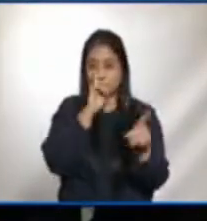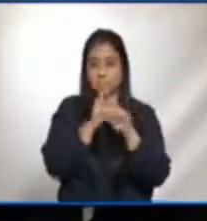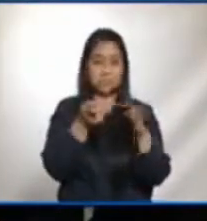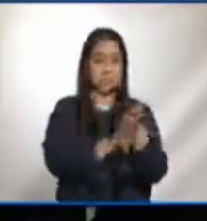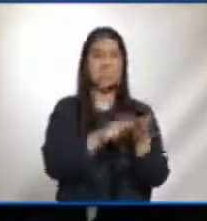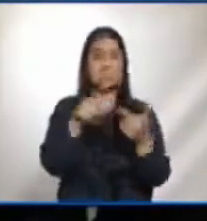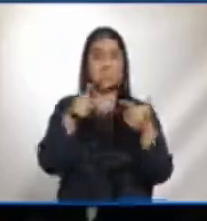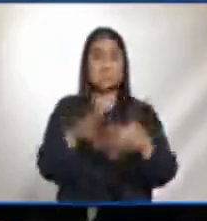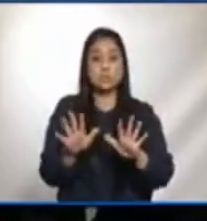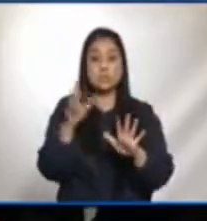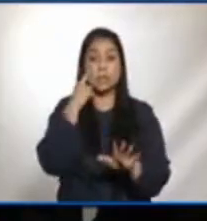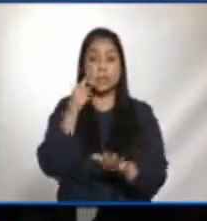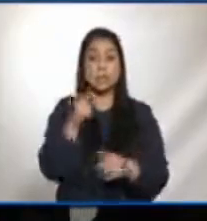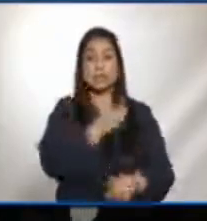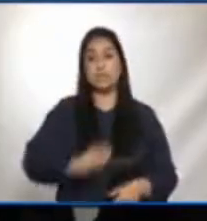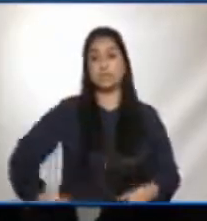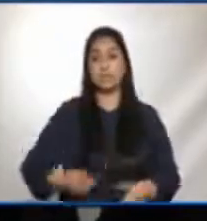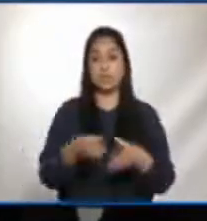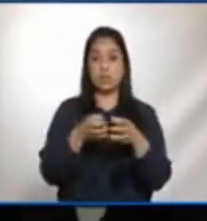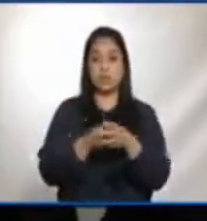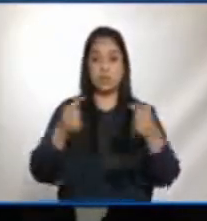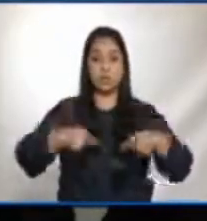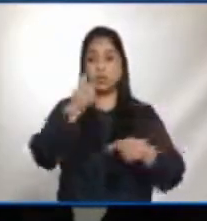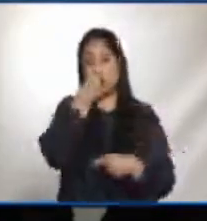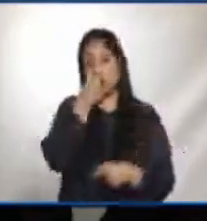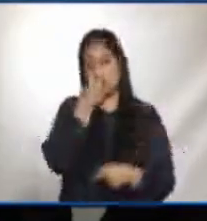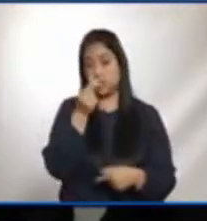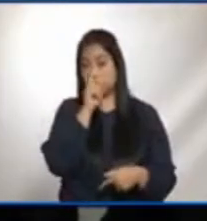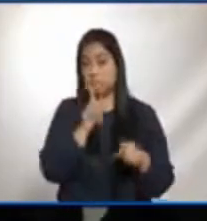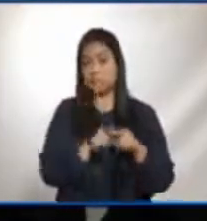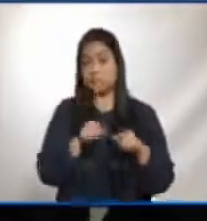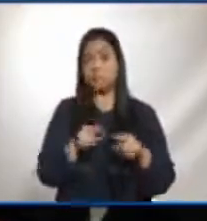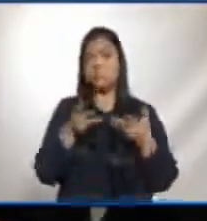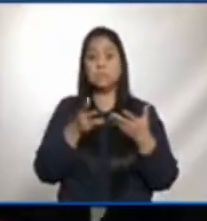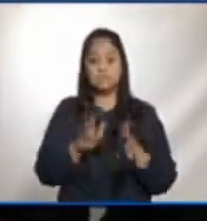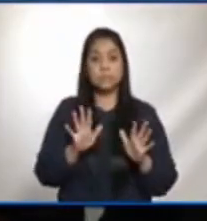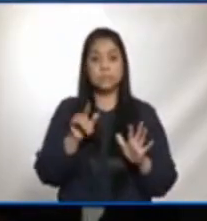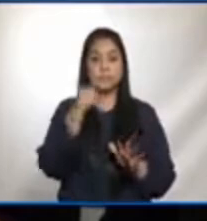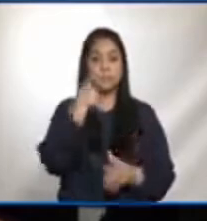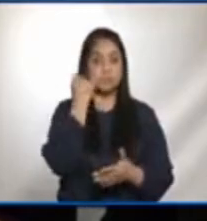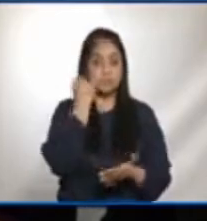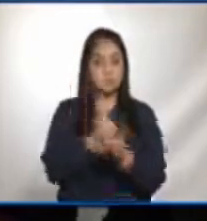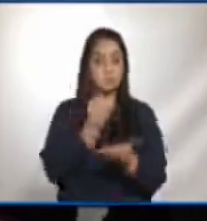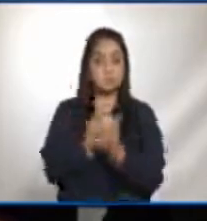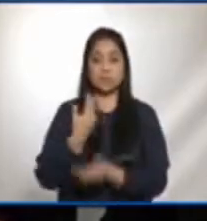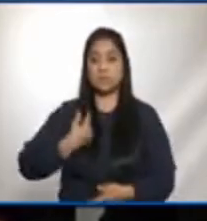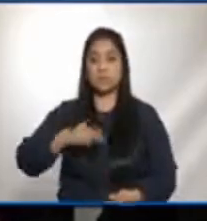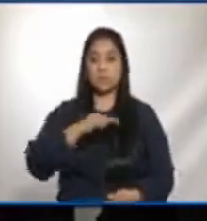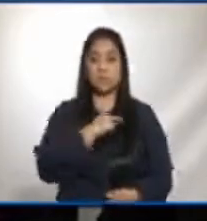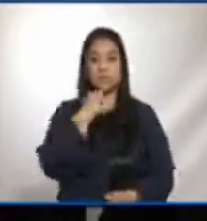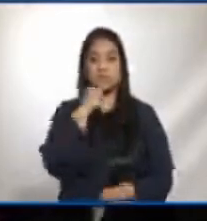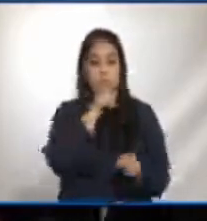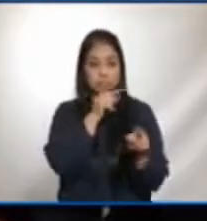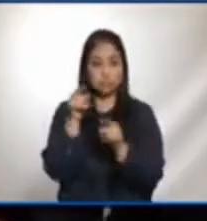investigación en la Comisión Presidencial contra la Corrupción. Y la investigación nuestra nos da